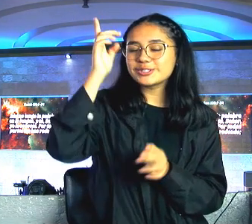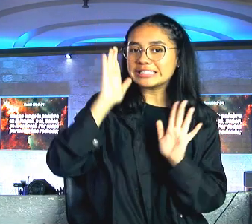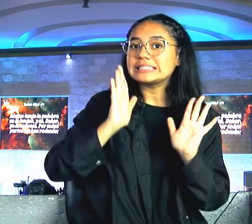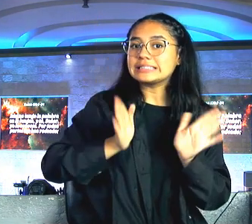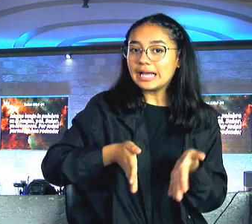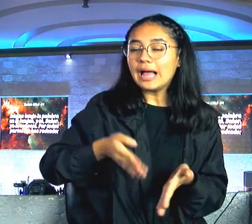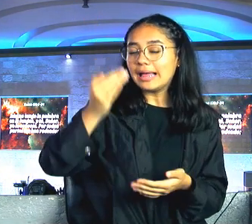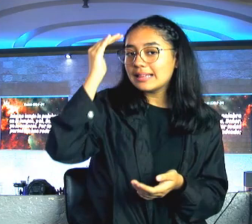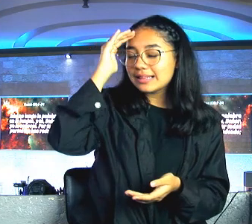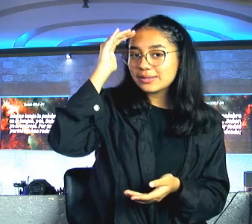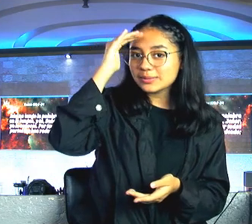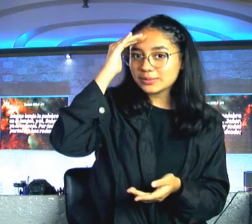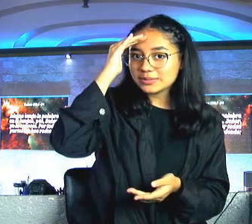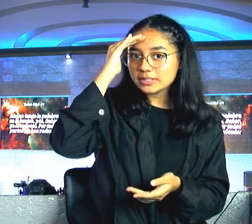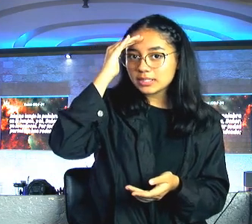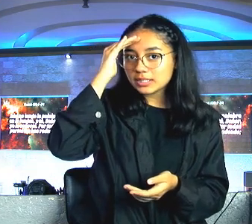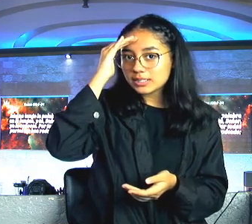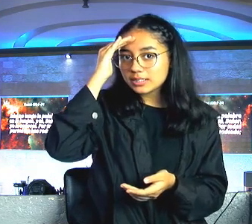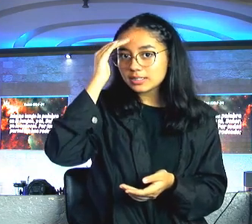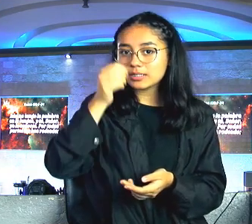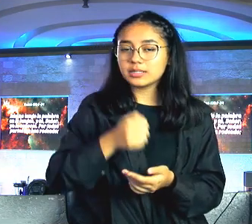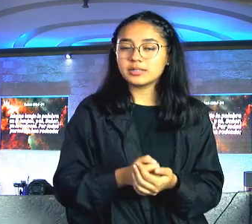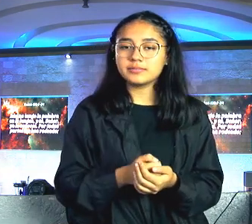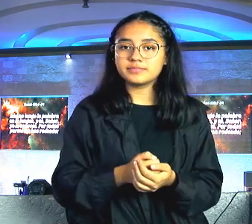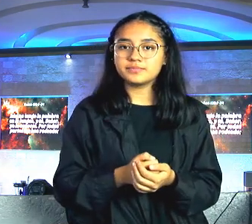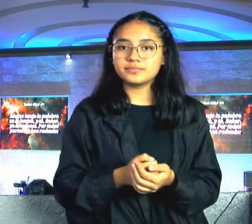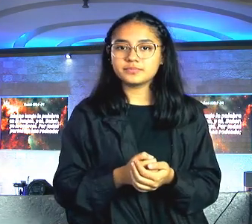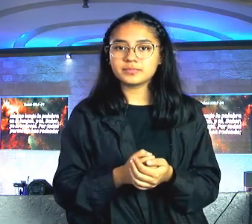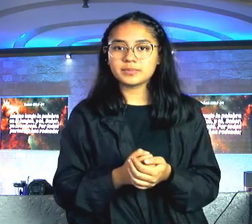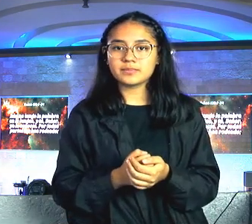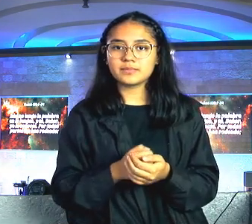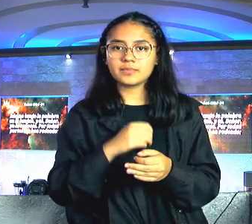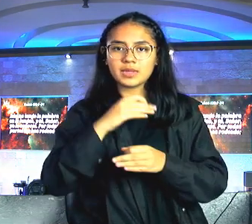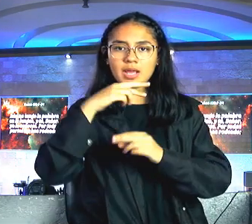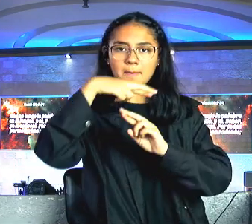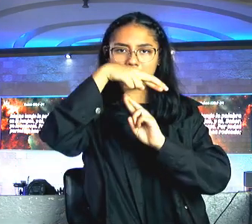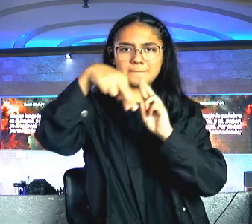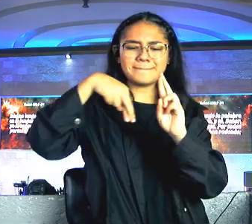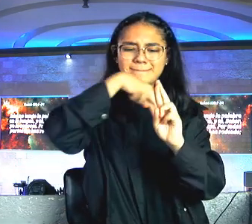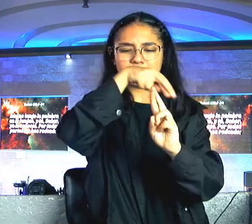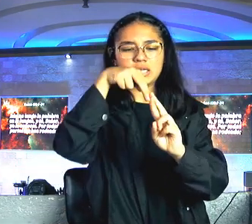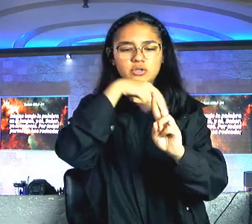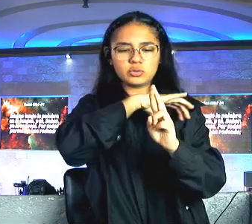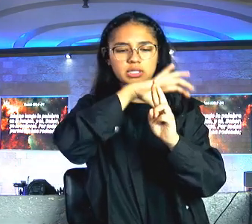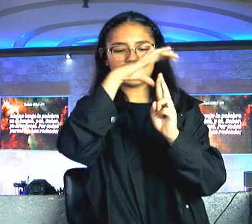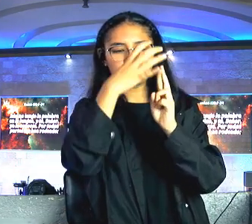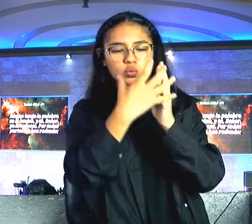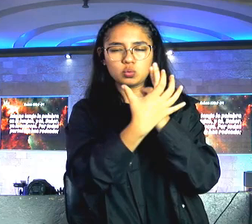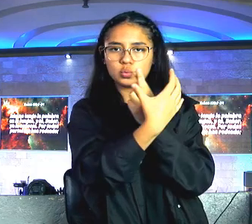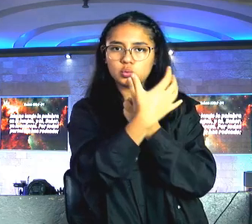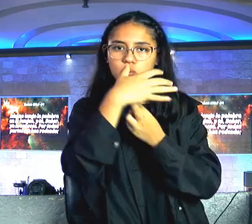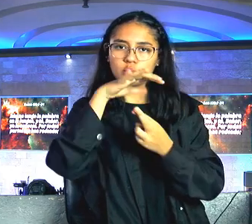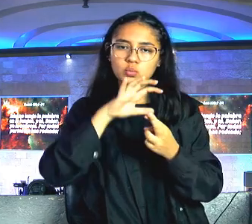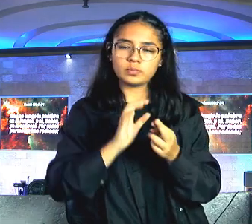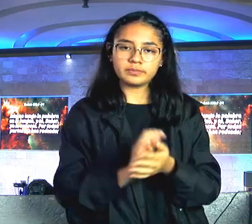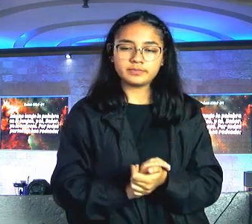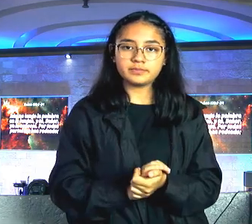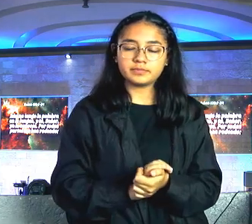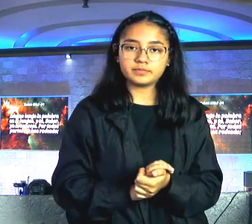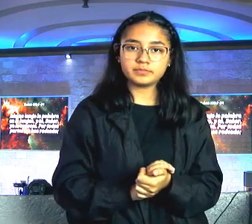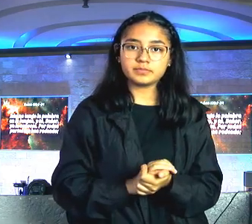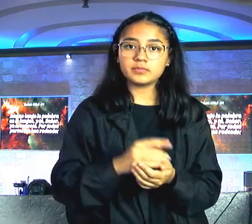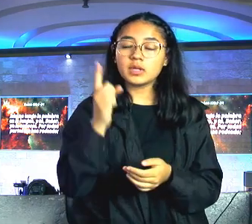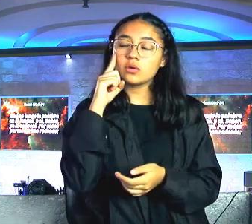todas partes me has rodeado. Por eso te digo, los ojos de Dios están alrededor